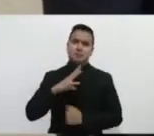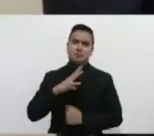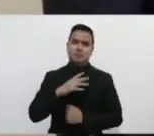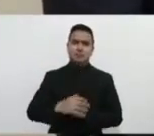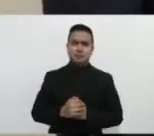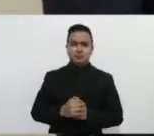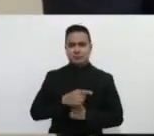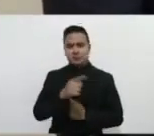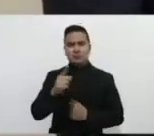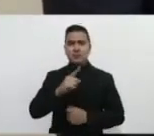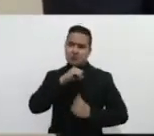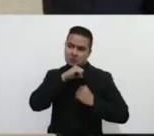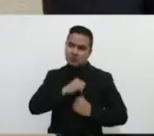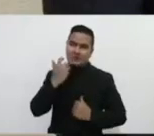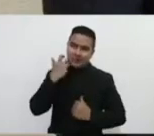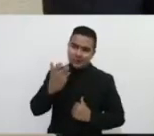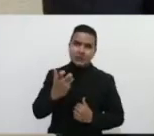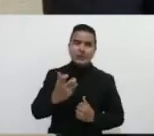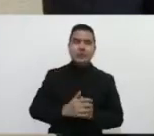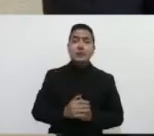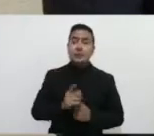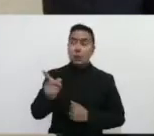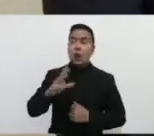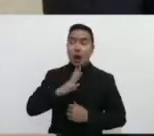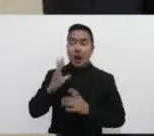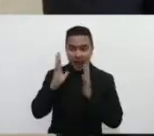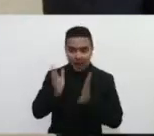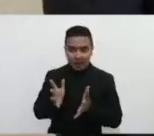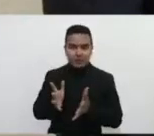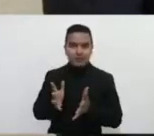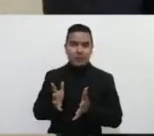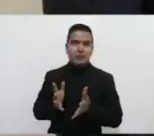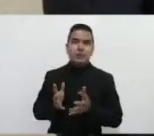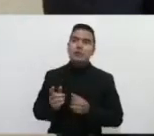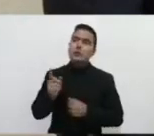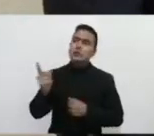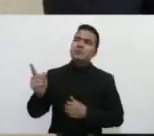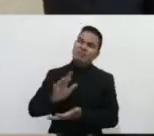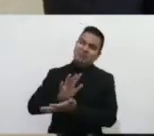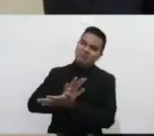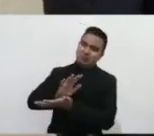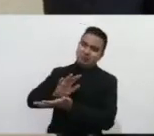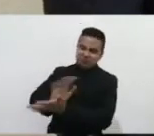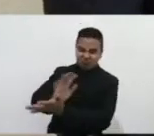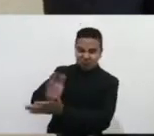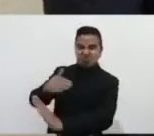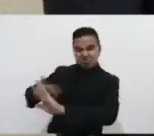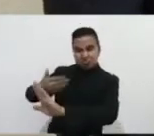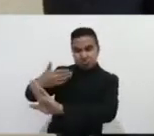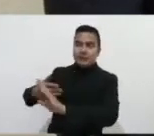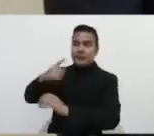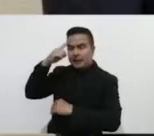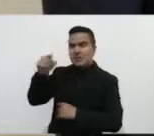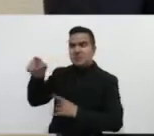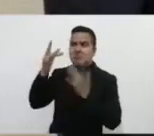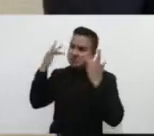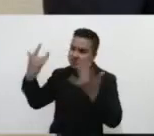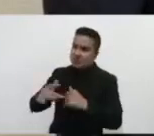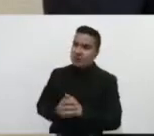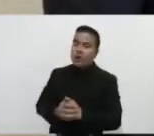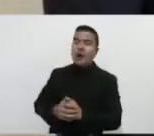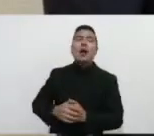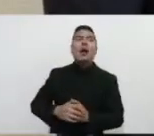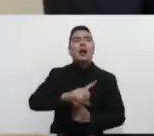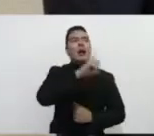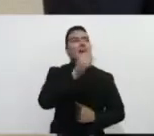que está participando, ya sea en una contienda electoral, que está ocupando un cargo de elección popular, finalmente sea presionada y llegue